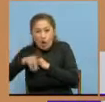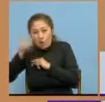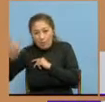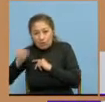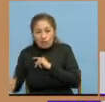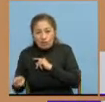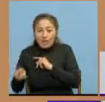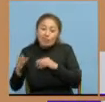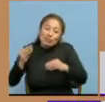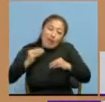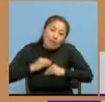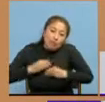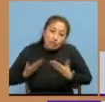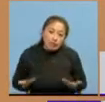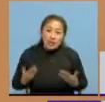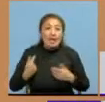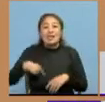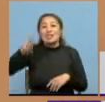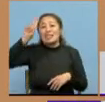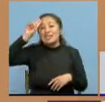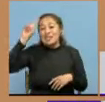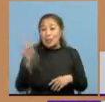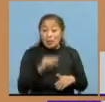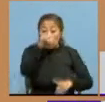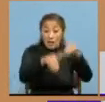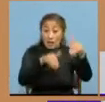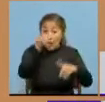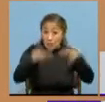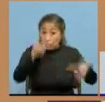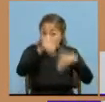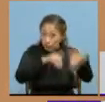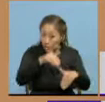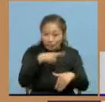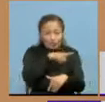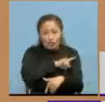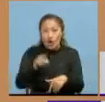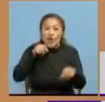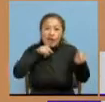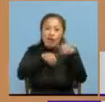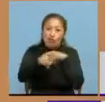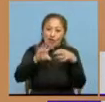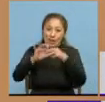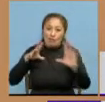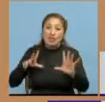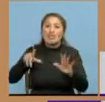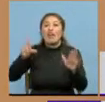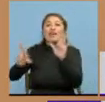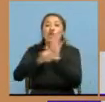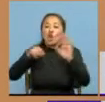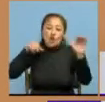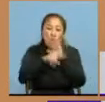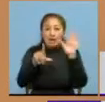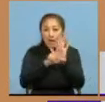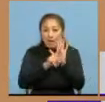que lamentablemente no se respetó la voluntad popular, es antidemocrático, es ilegal y por supuesto